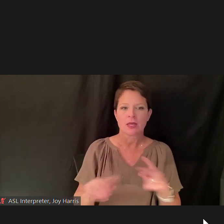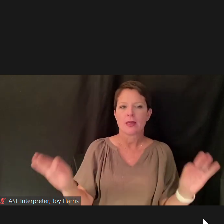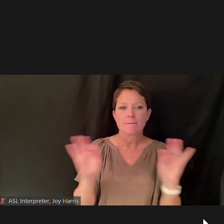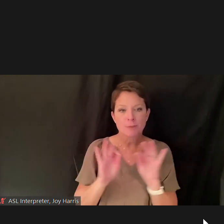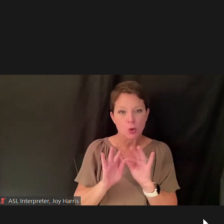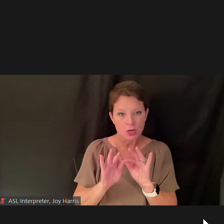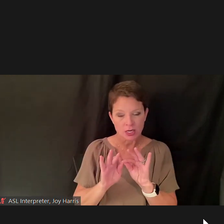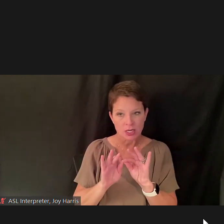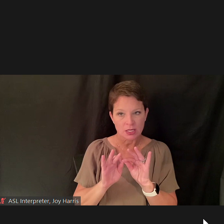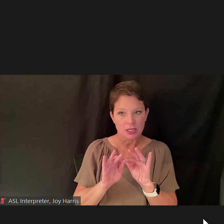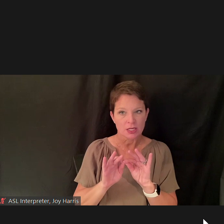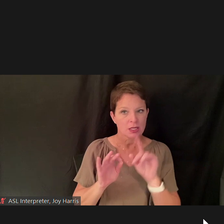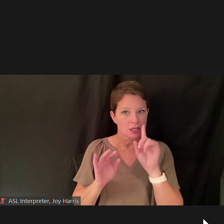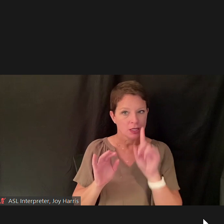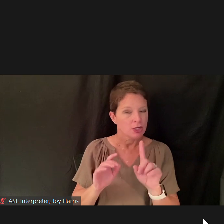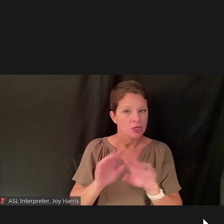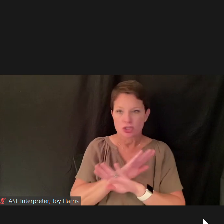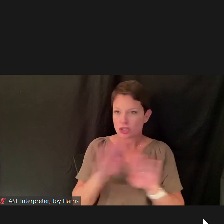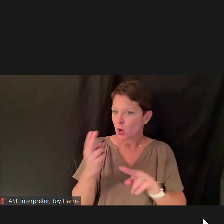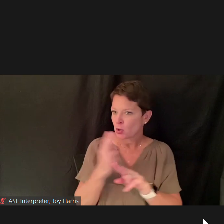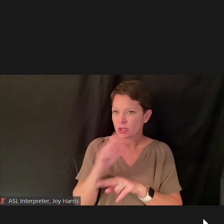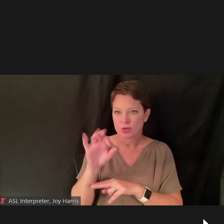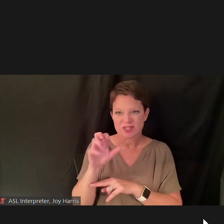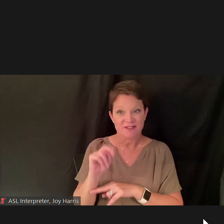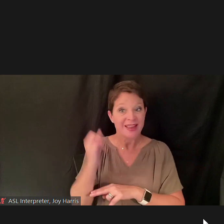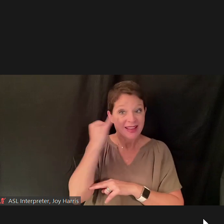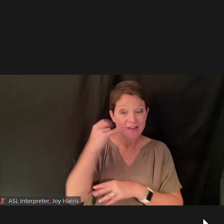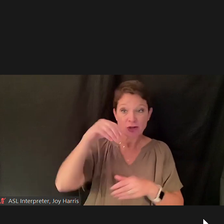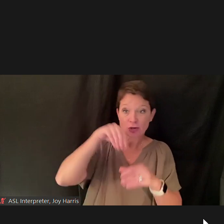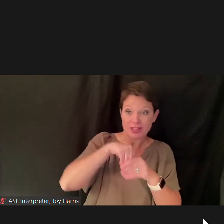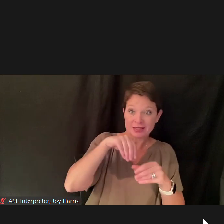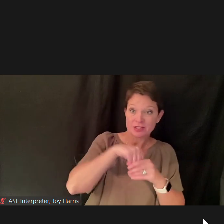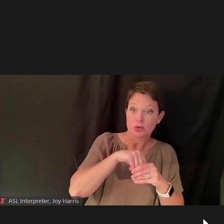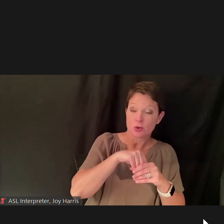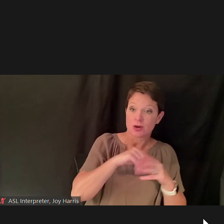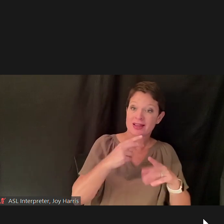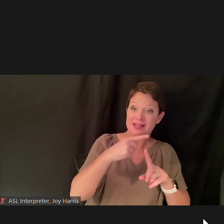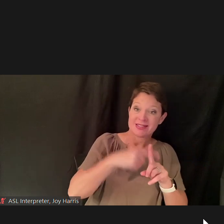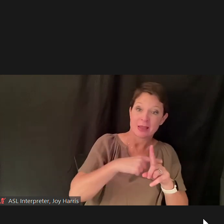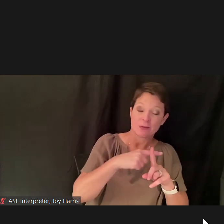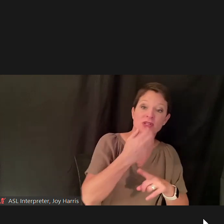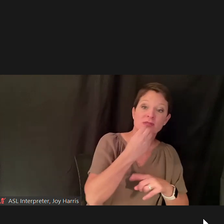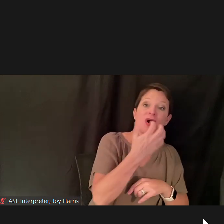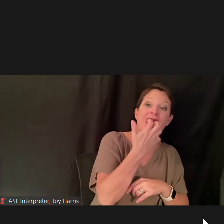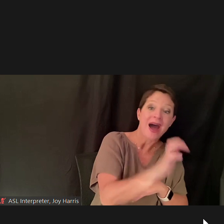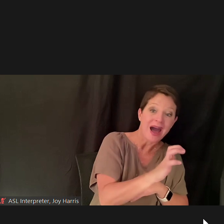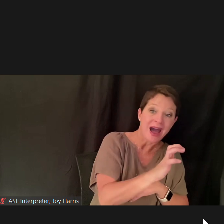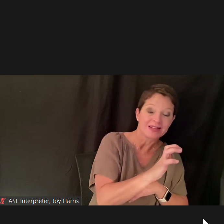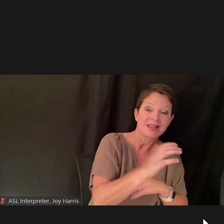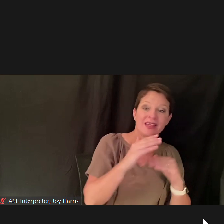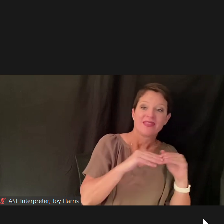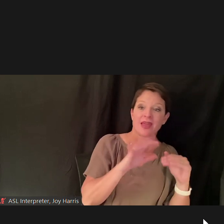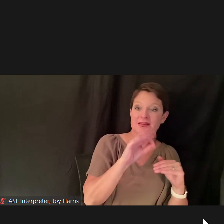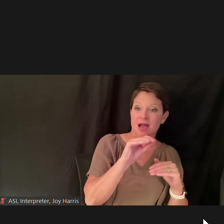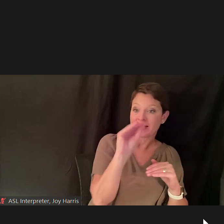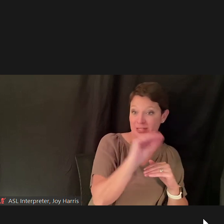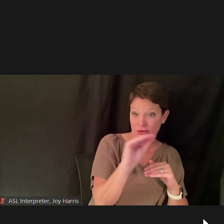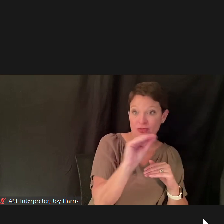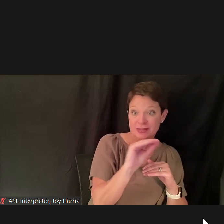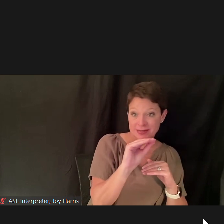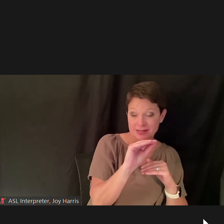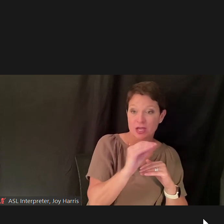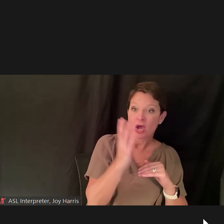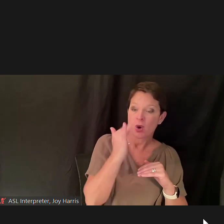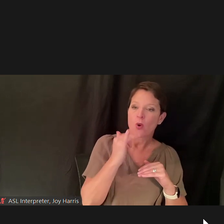Puede enfriar su casa. Es importante reconsiderar el uso de un ventilador si las temperaturas están